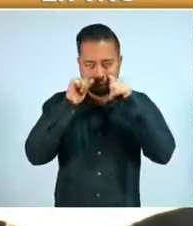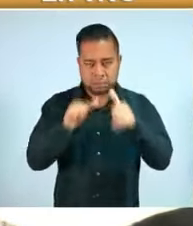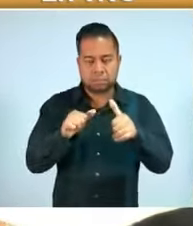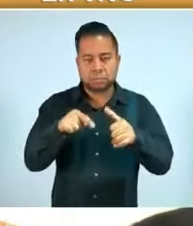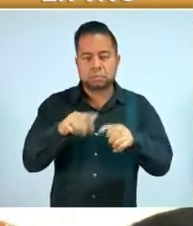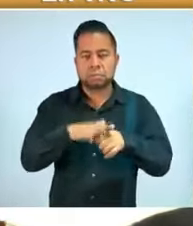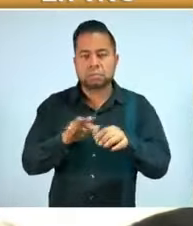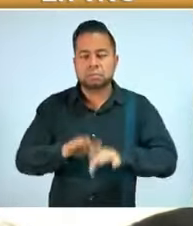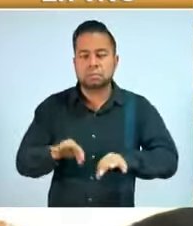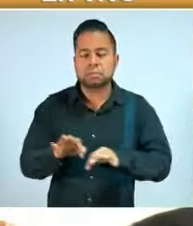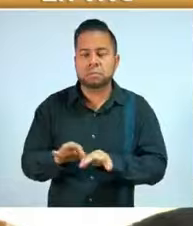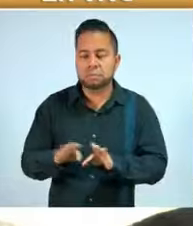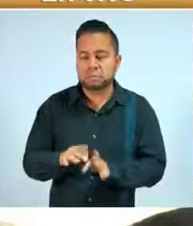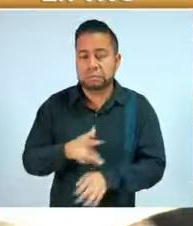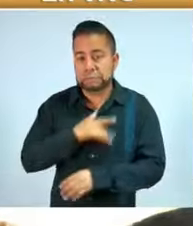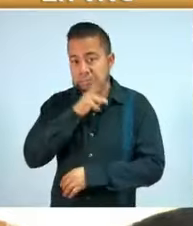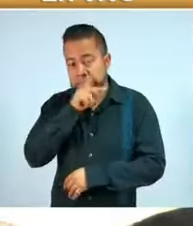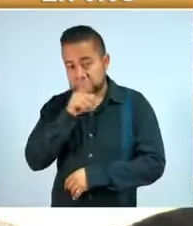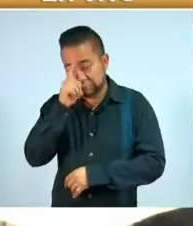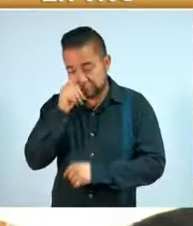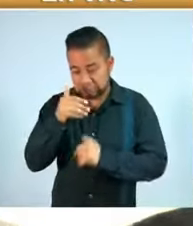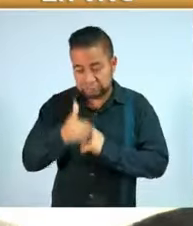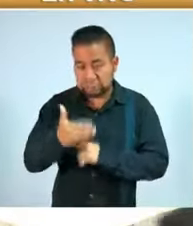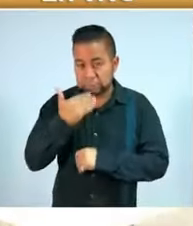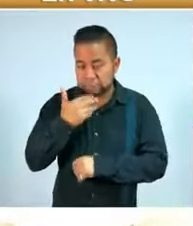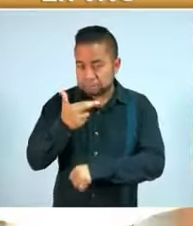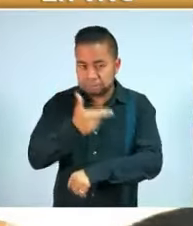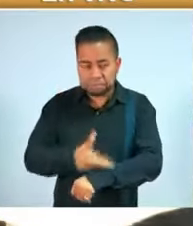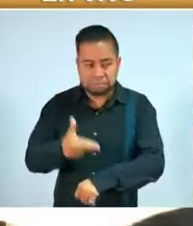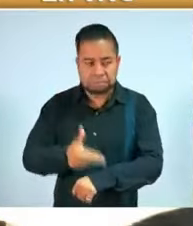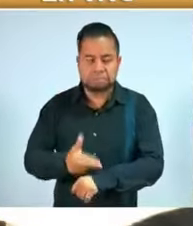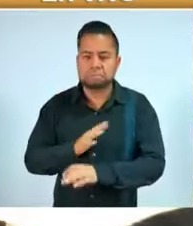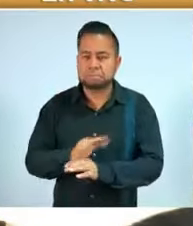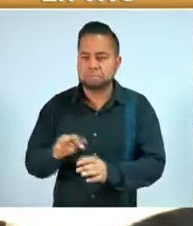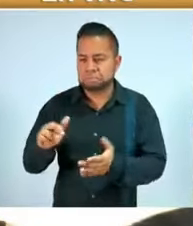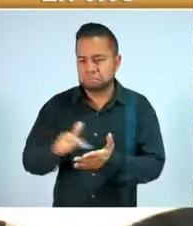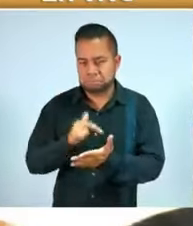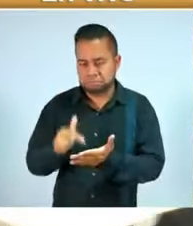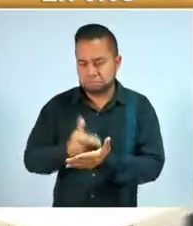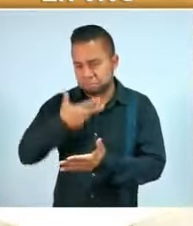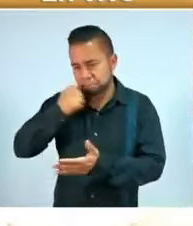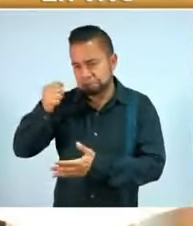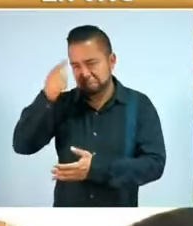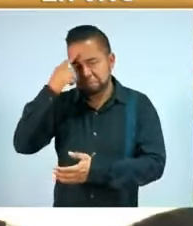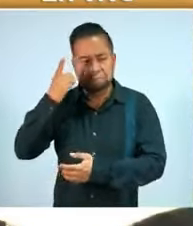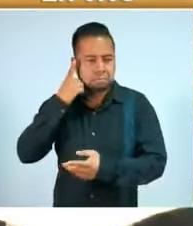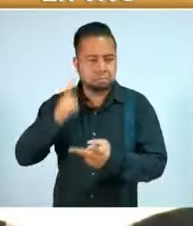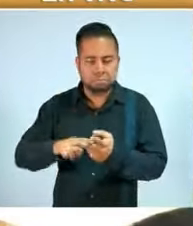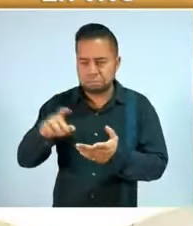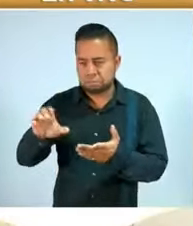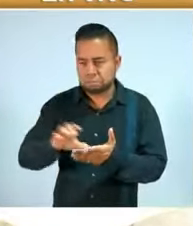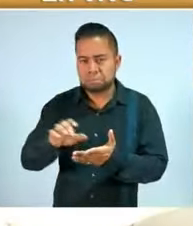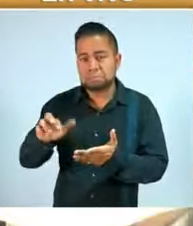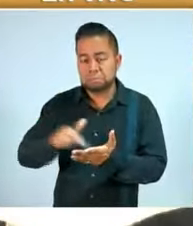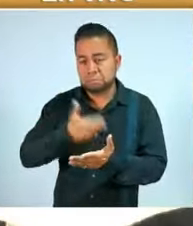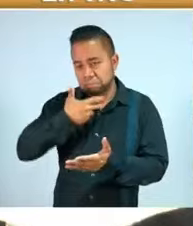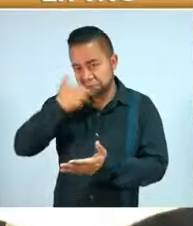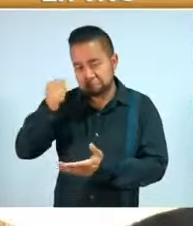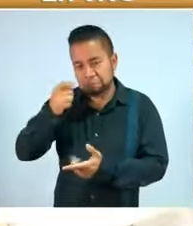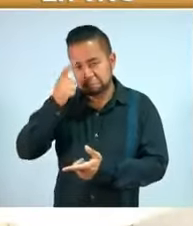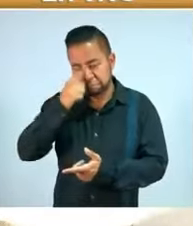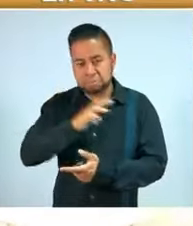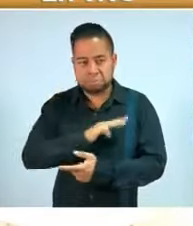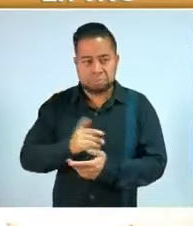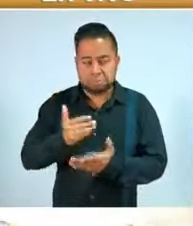todo pues muy preocupados porque se realice de manera, afortunadamente ya se aprobaron las candidaturas a diputados, ya se aprobaron las candidaturas, está el proceso